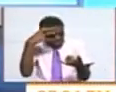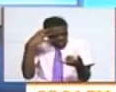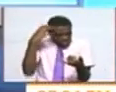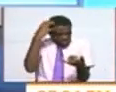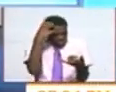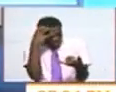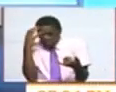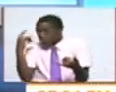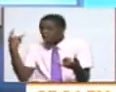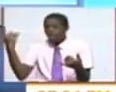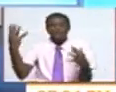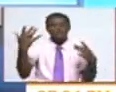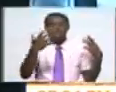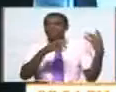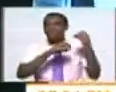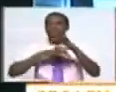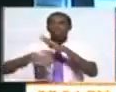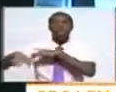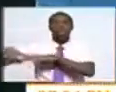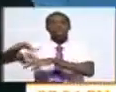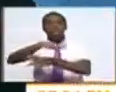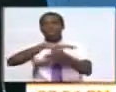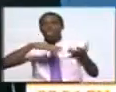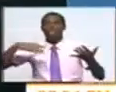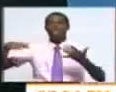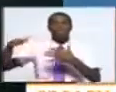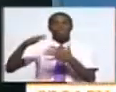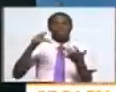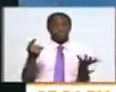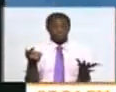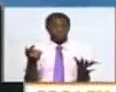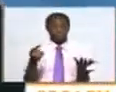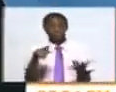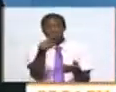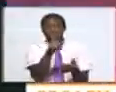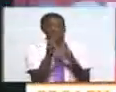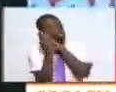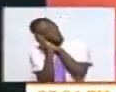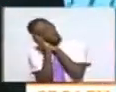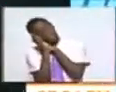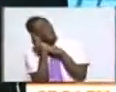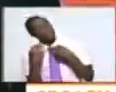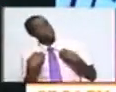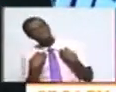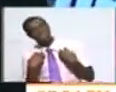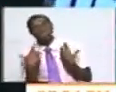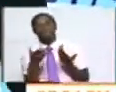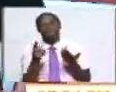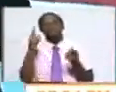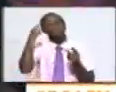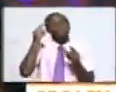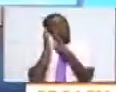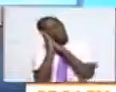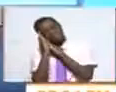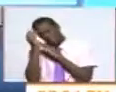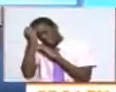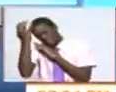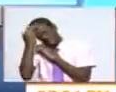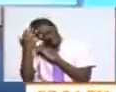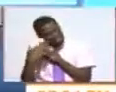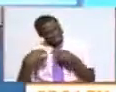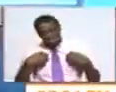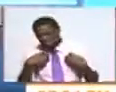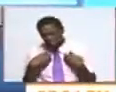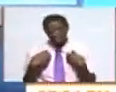neurosis colectiva tiene que estar dentro de usted. Usted tiene que dormir mal. Usted tiene que tener pesadillas, usted tiene que estar